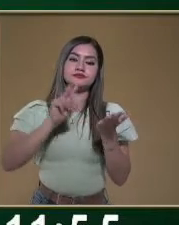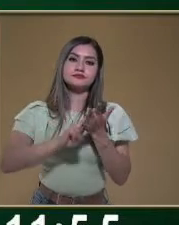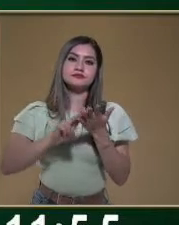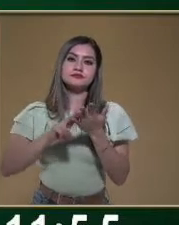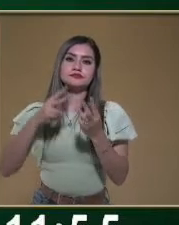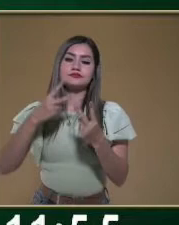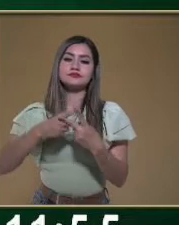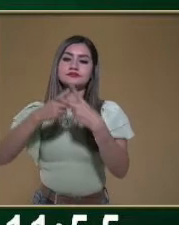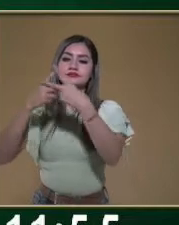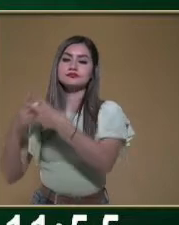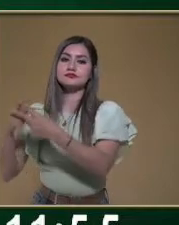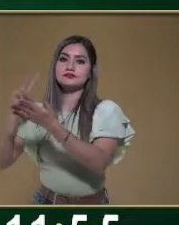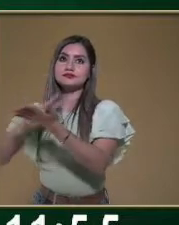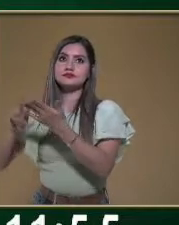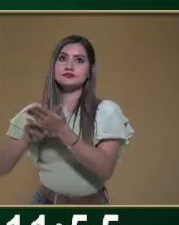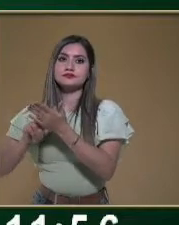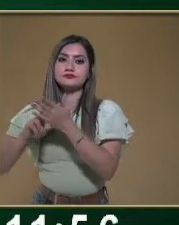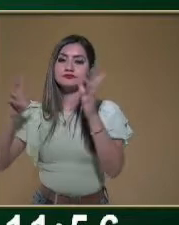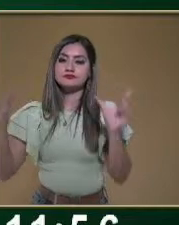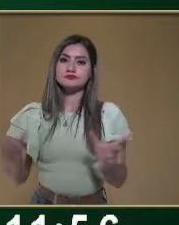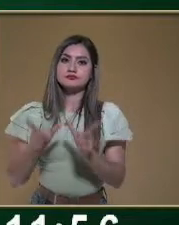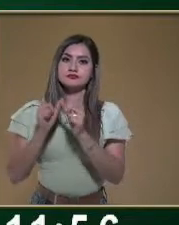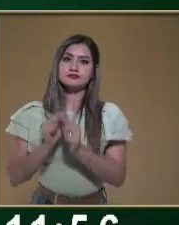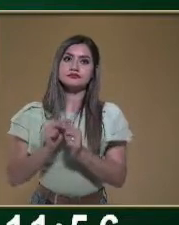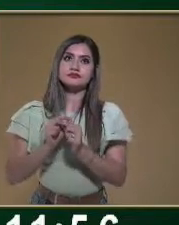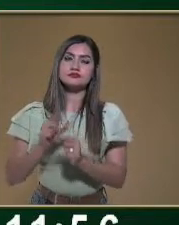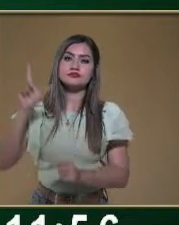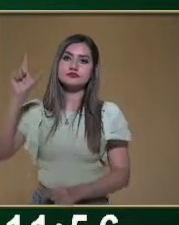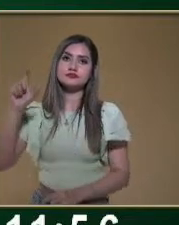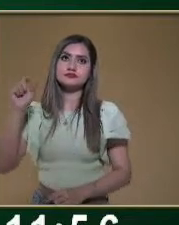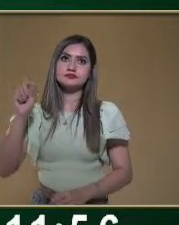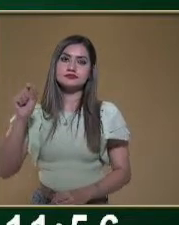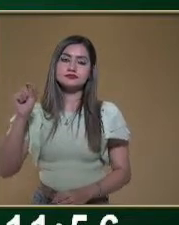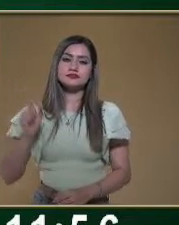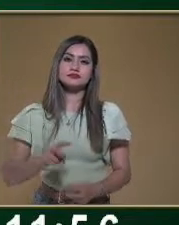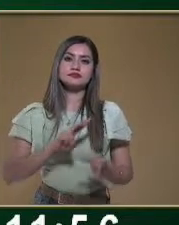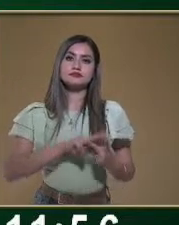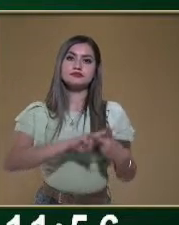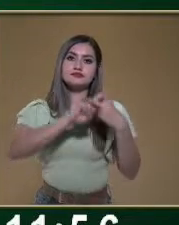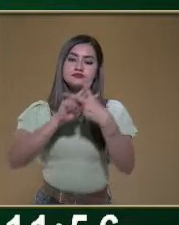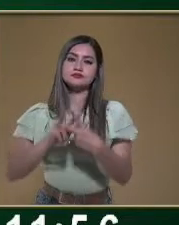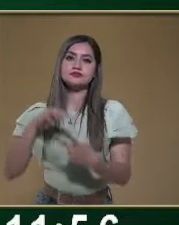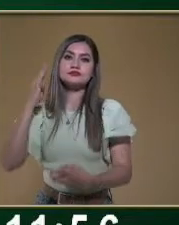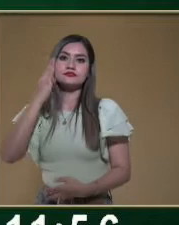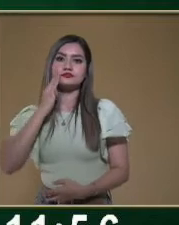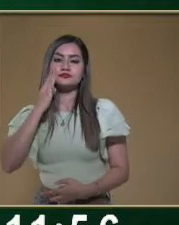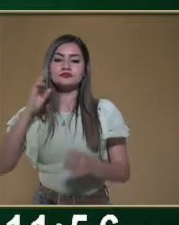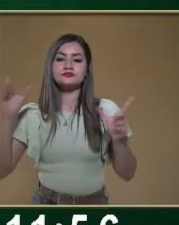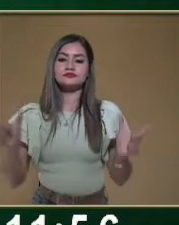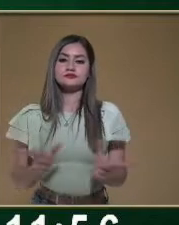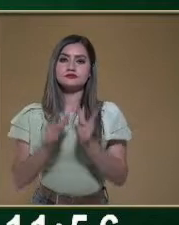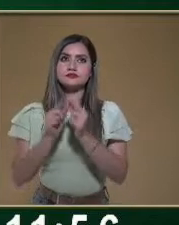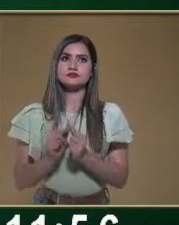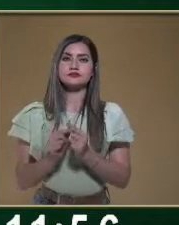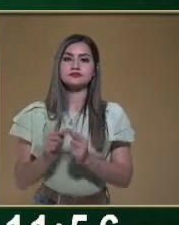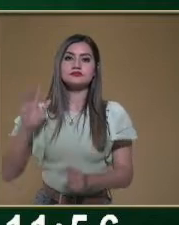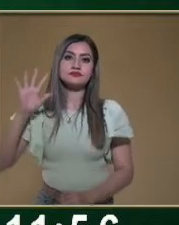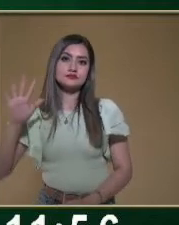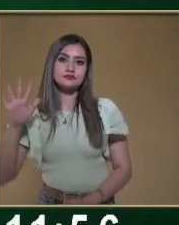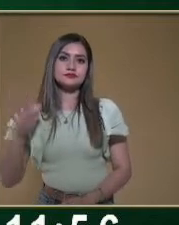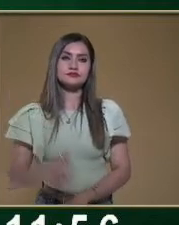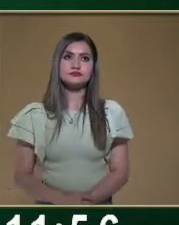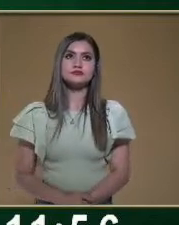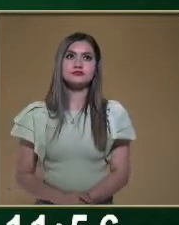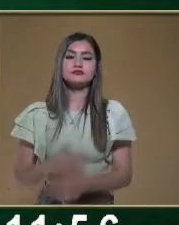da resultado 20. Una estrella menos una manzana nos da un resultado de 5.